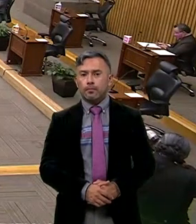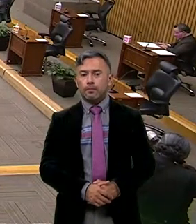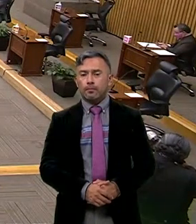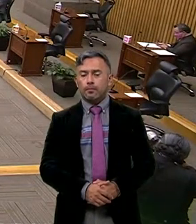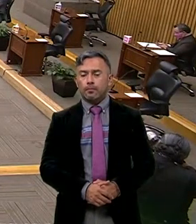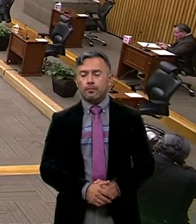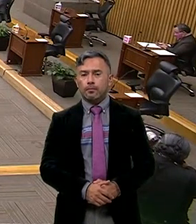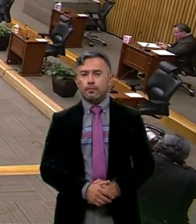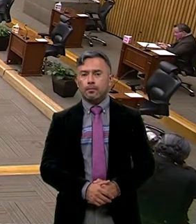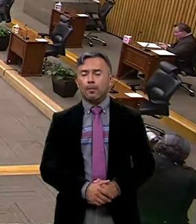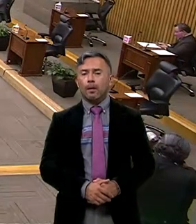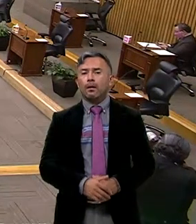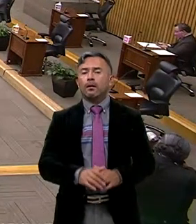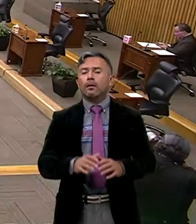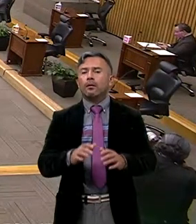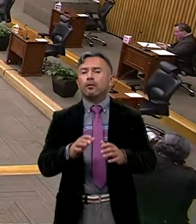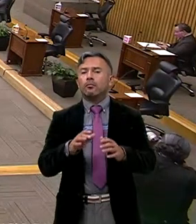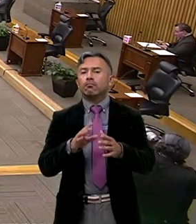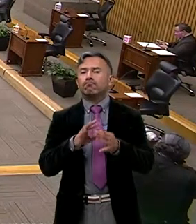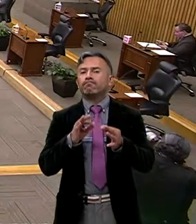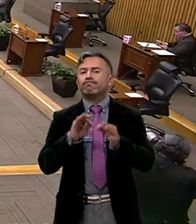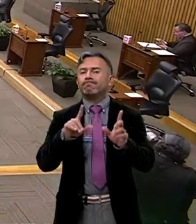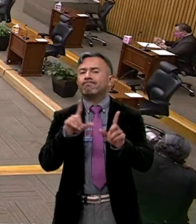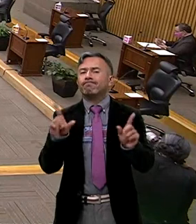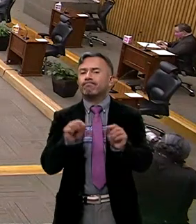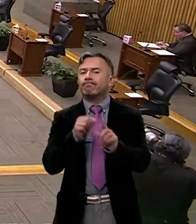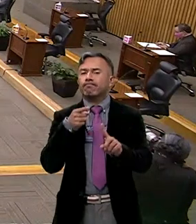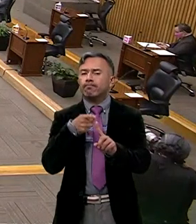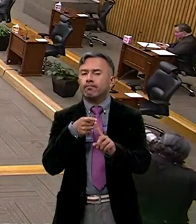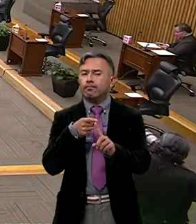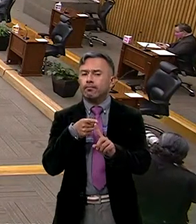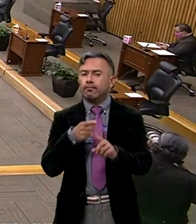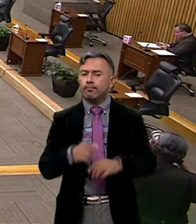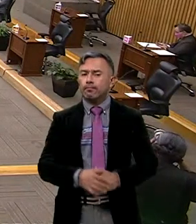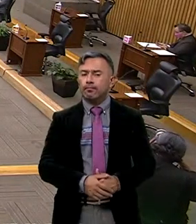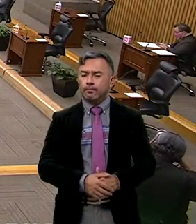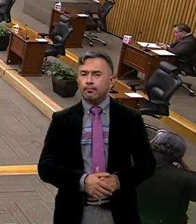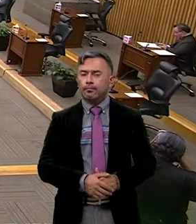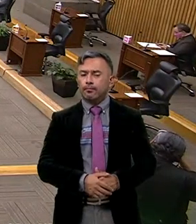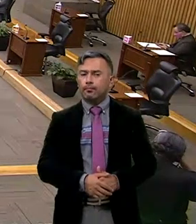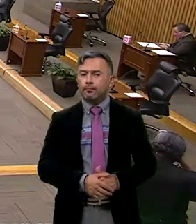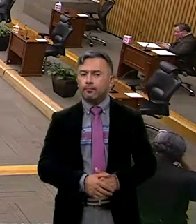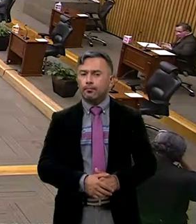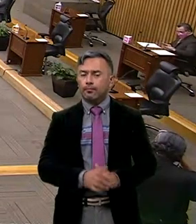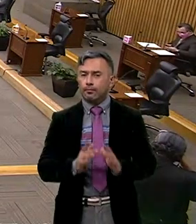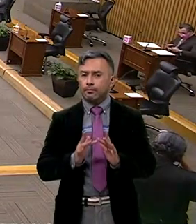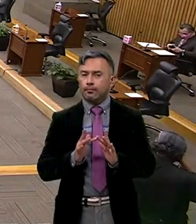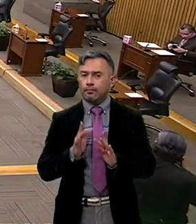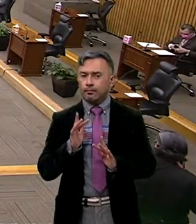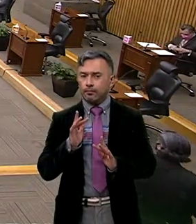en esencia tienen más de un coupé i tengo